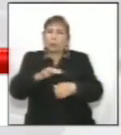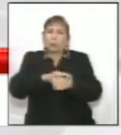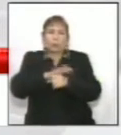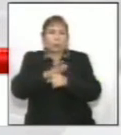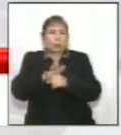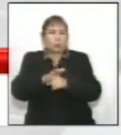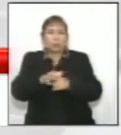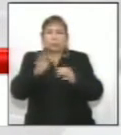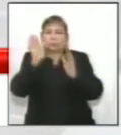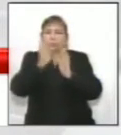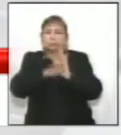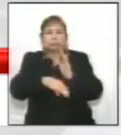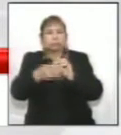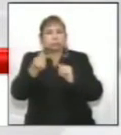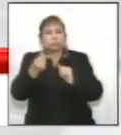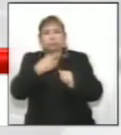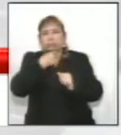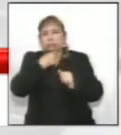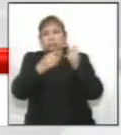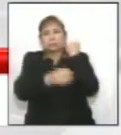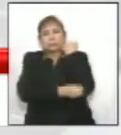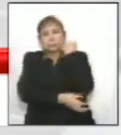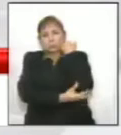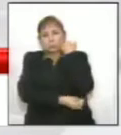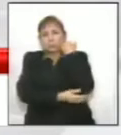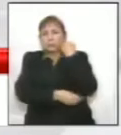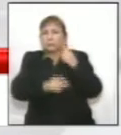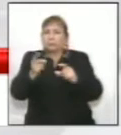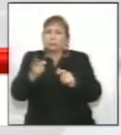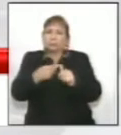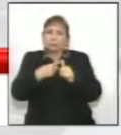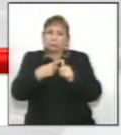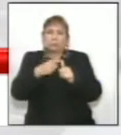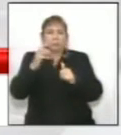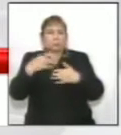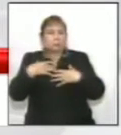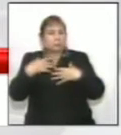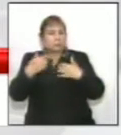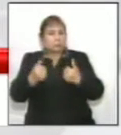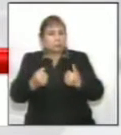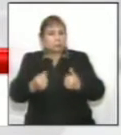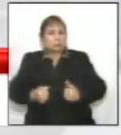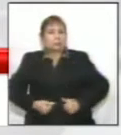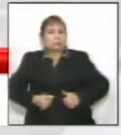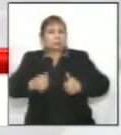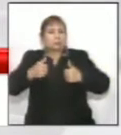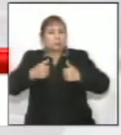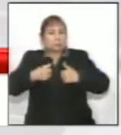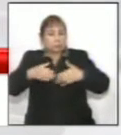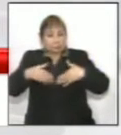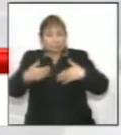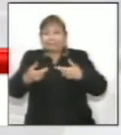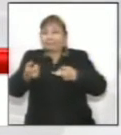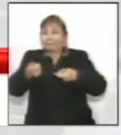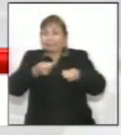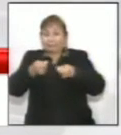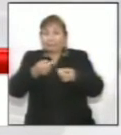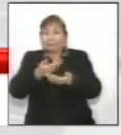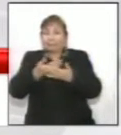son los que menos tienen. Señor presidente, primero debemos atender la salud y la vida para que podamos ejecutar